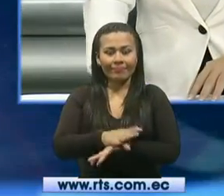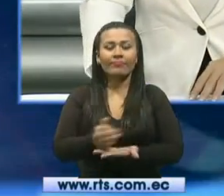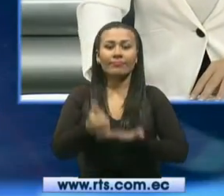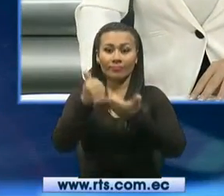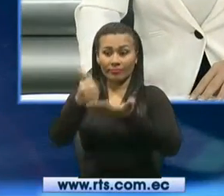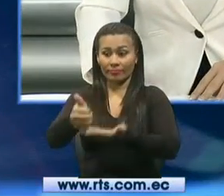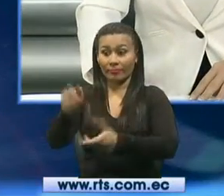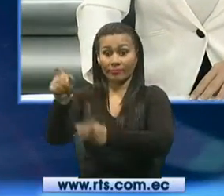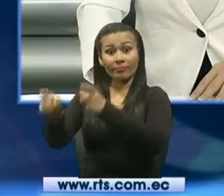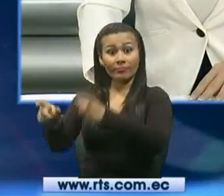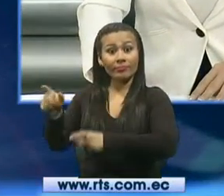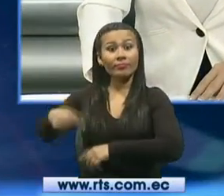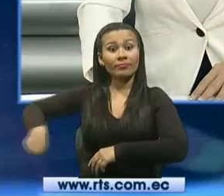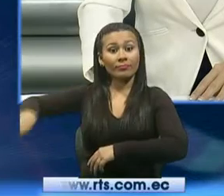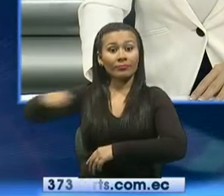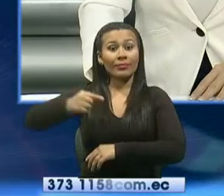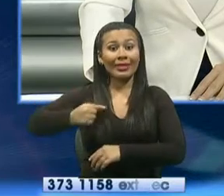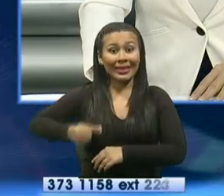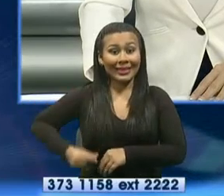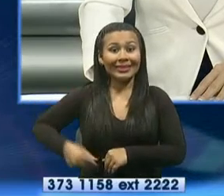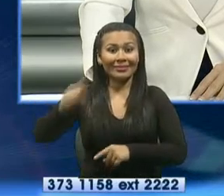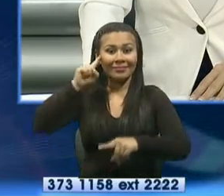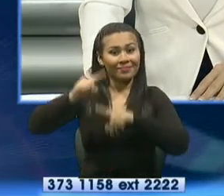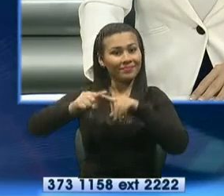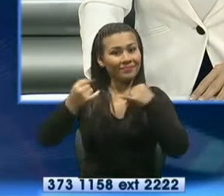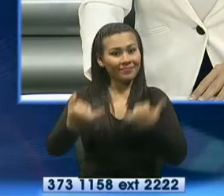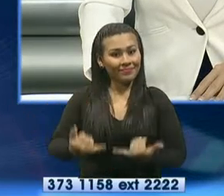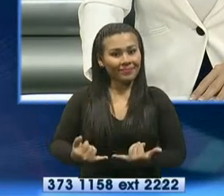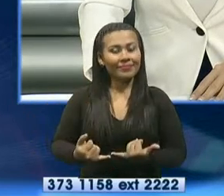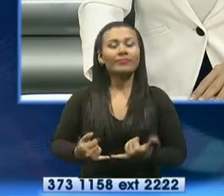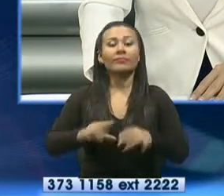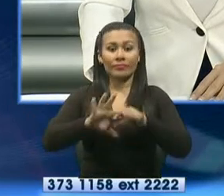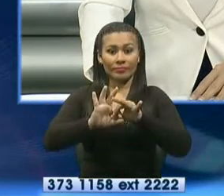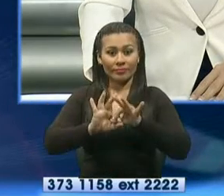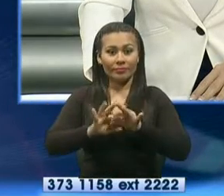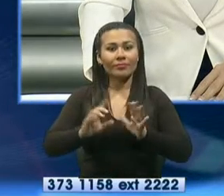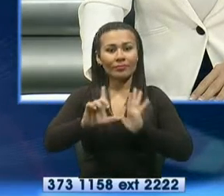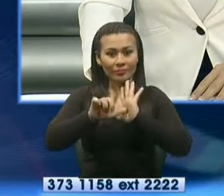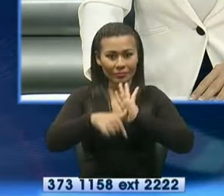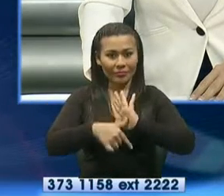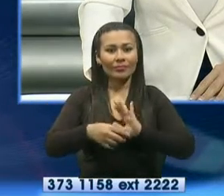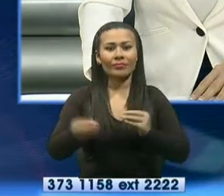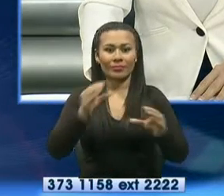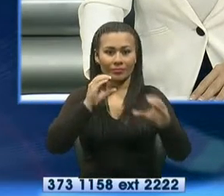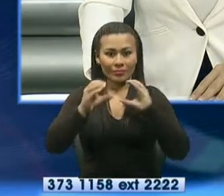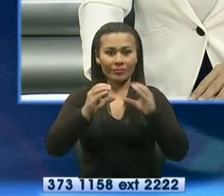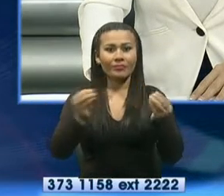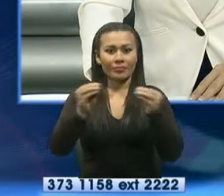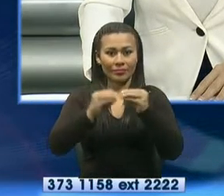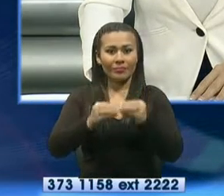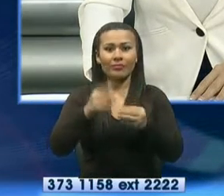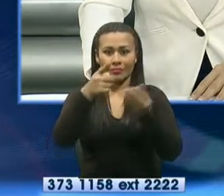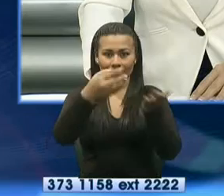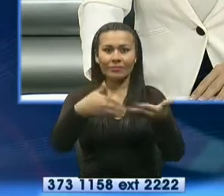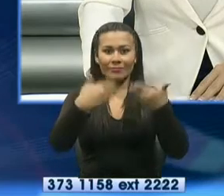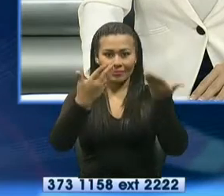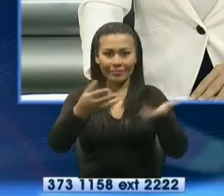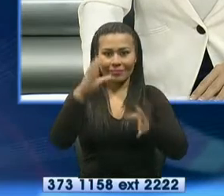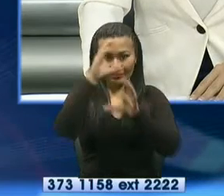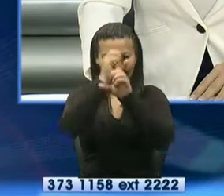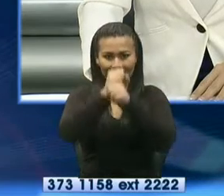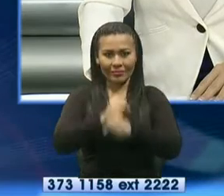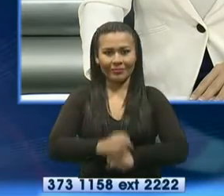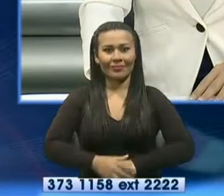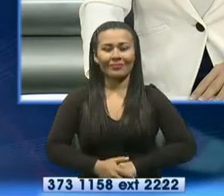esta población. Este es el detalle que les llevamos hasta el momento, compañeros. Ustedes continúan en estudios con el desarrollo de mayor información. Buenas